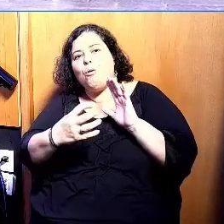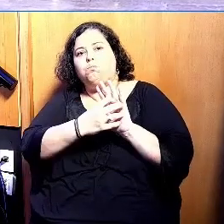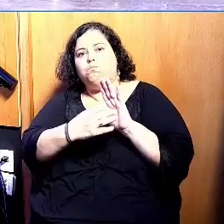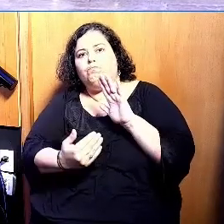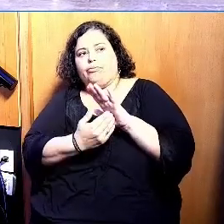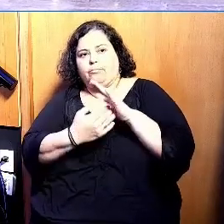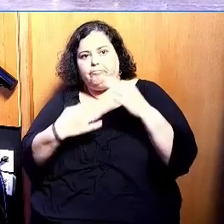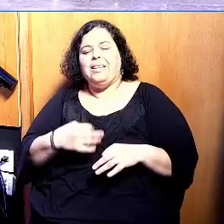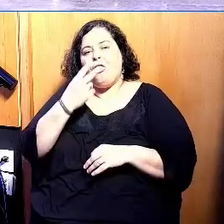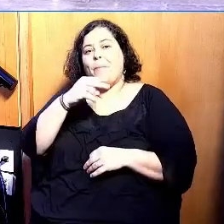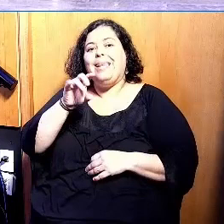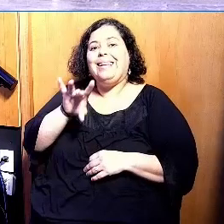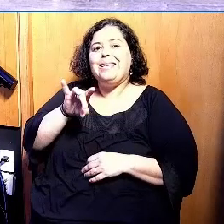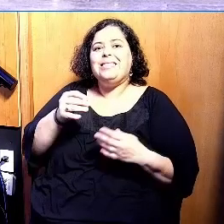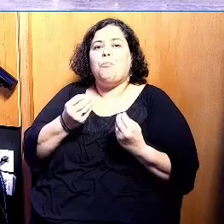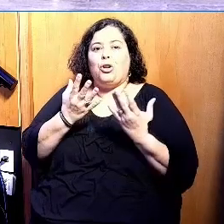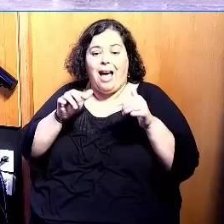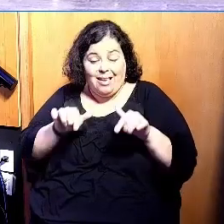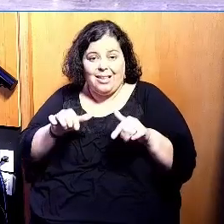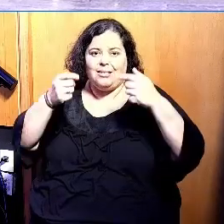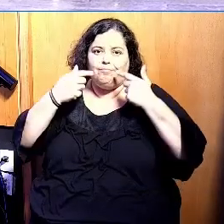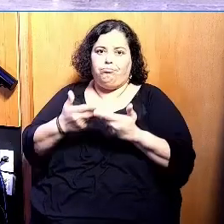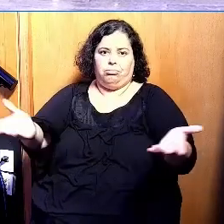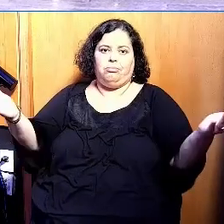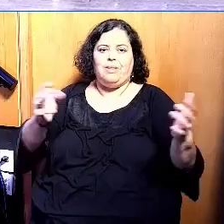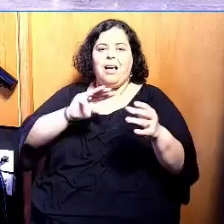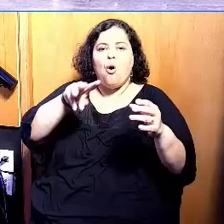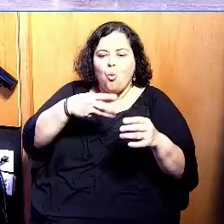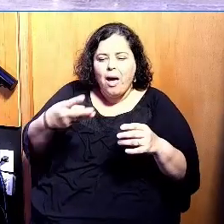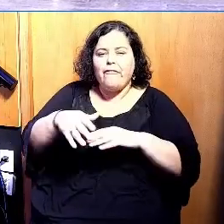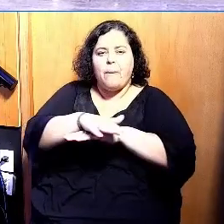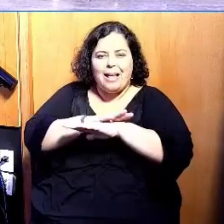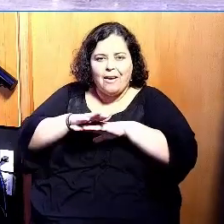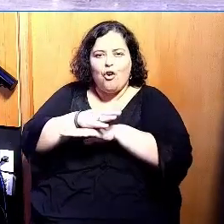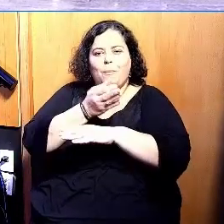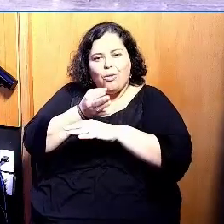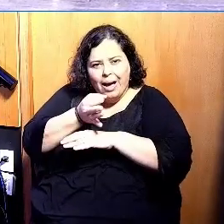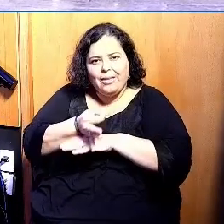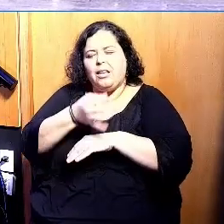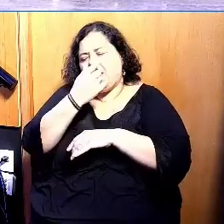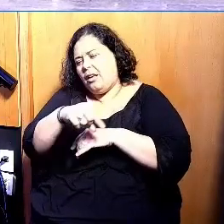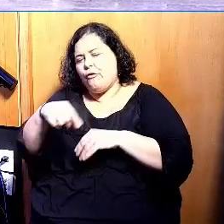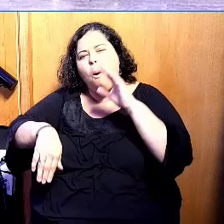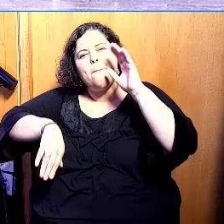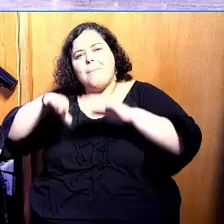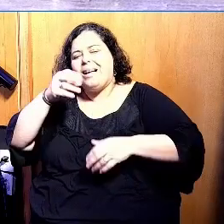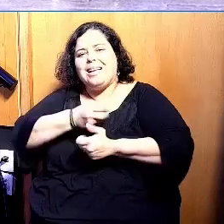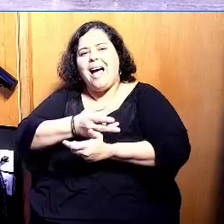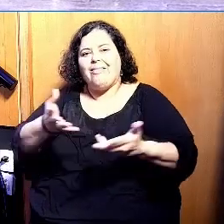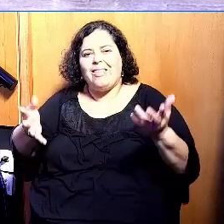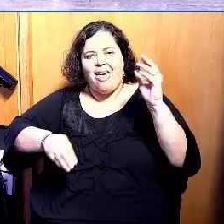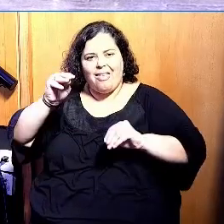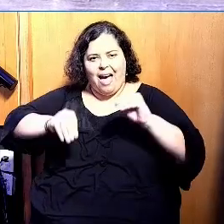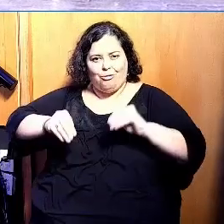empezamos a disponibilizar plataformas educativas, y esto hizo que generáramos un volumen de datos mucho mayor. Antes del